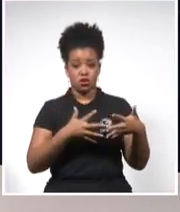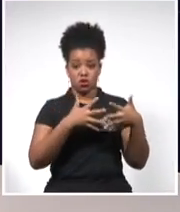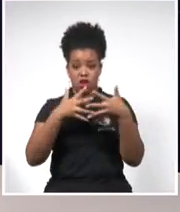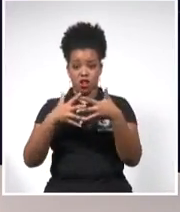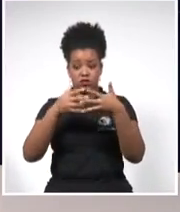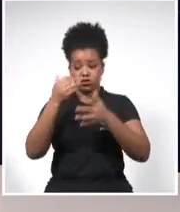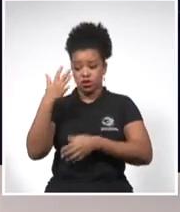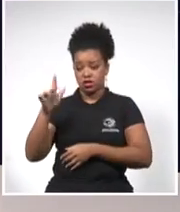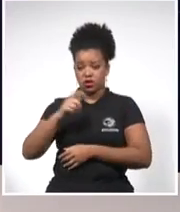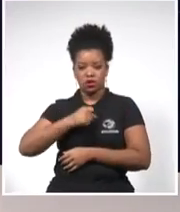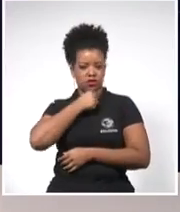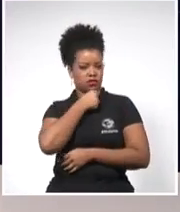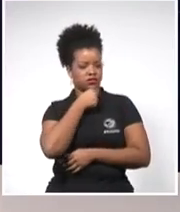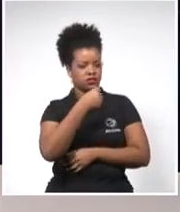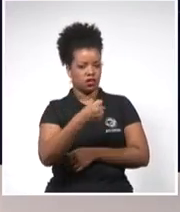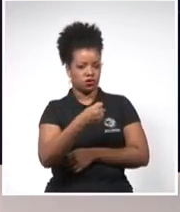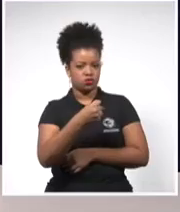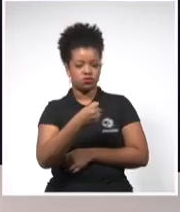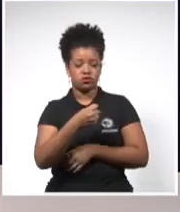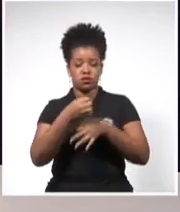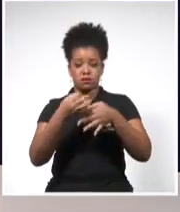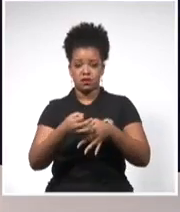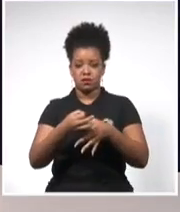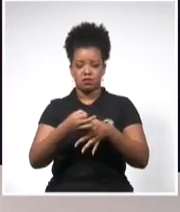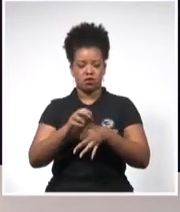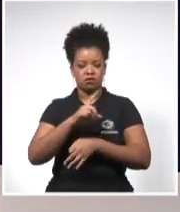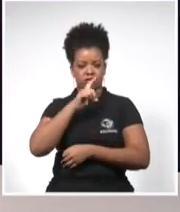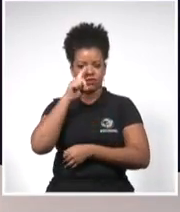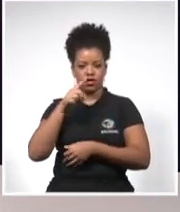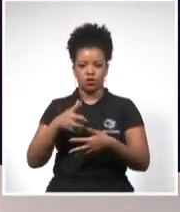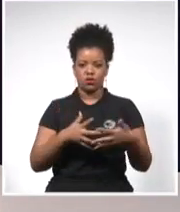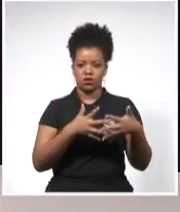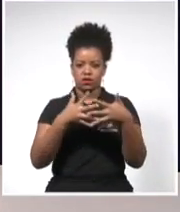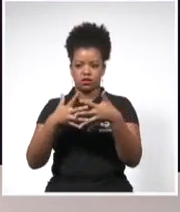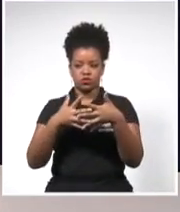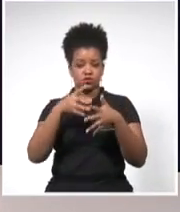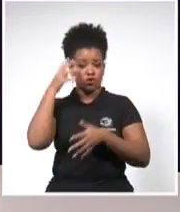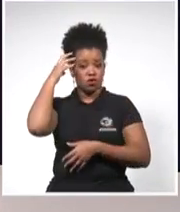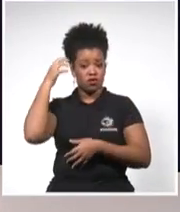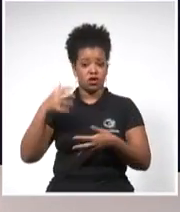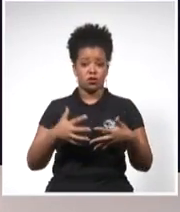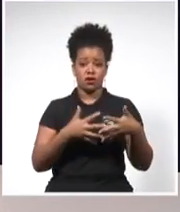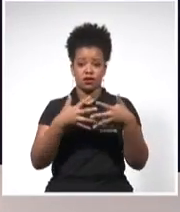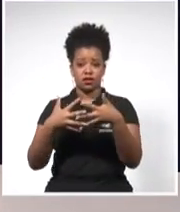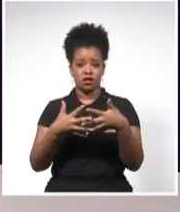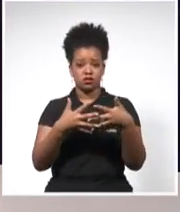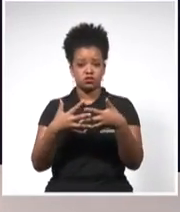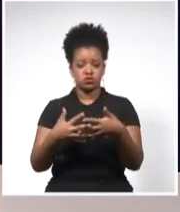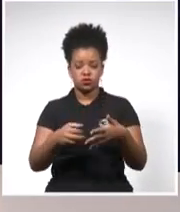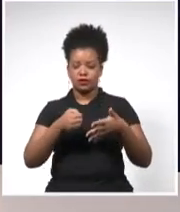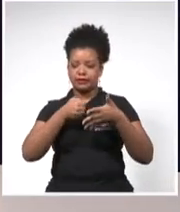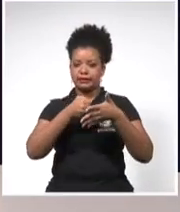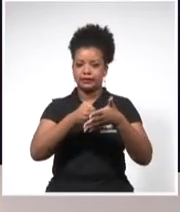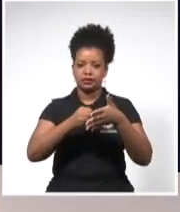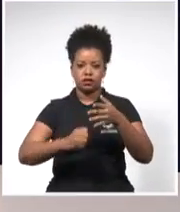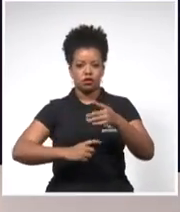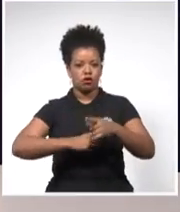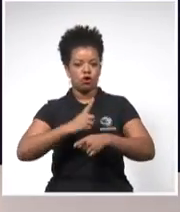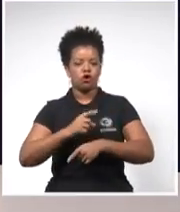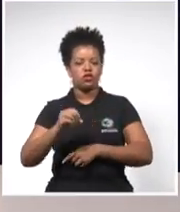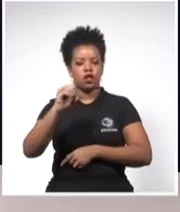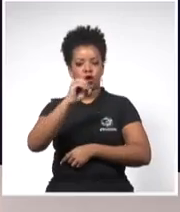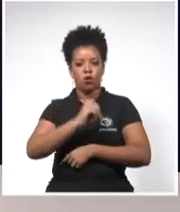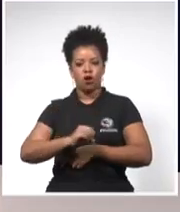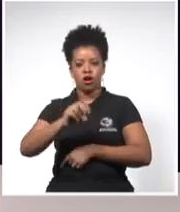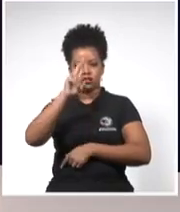Exteriores denuncia que como parte de esa ofensiva, el gobierno estadounidense ha desatado presiones y chantajes contra la Organización